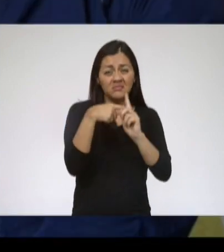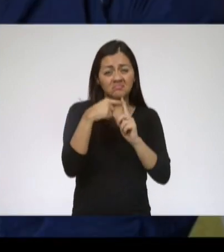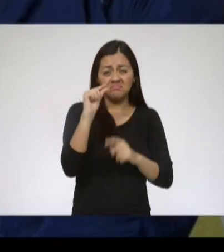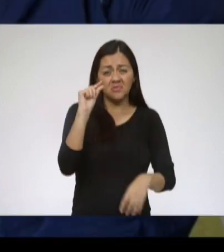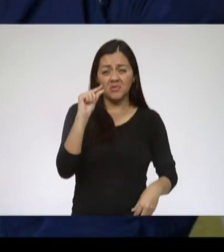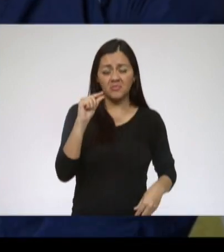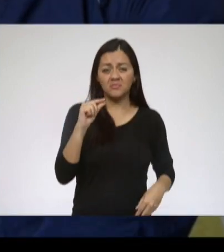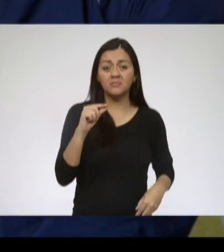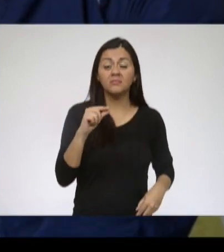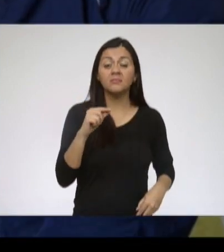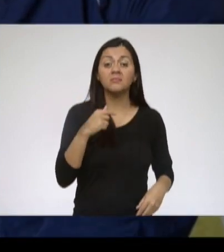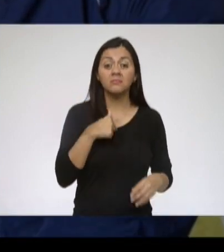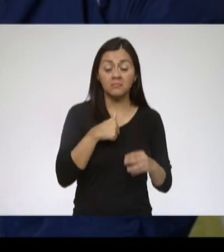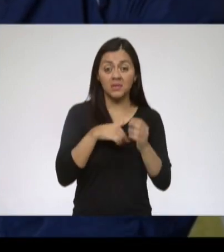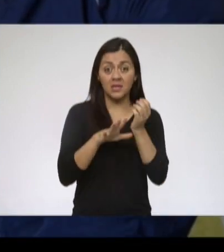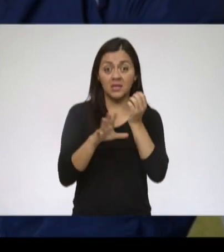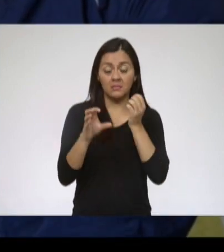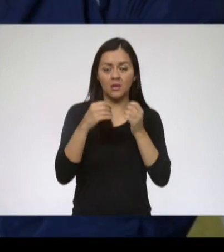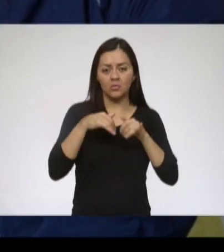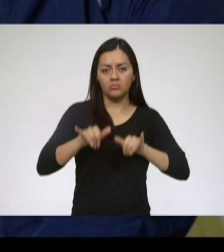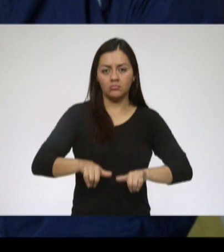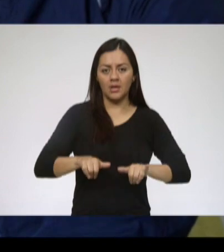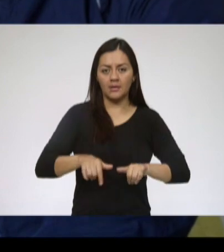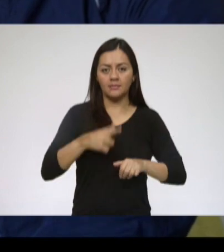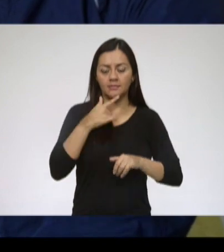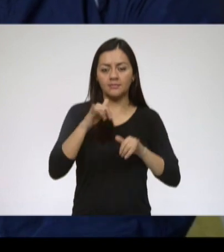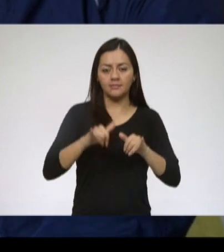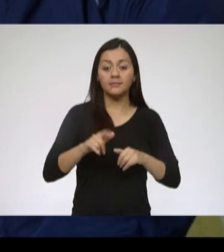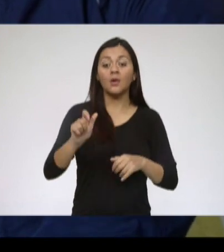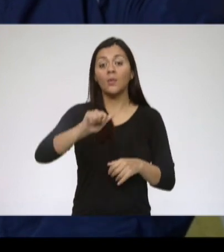un hermano aquí y otro está allá.